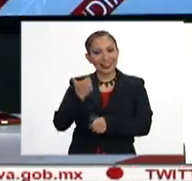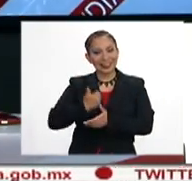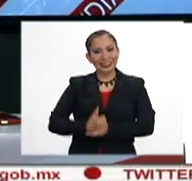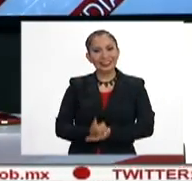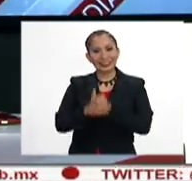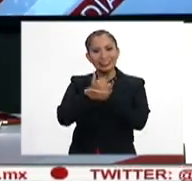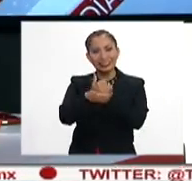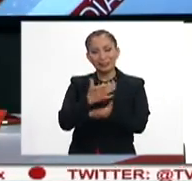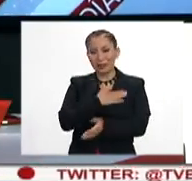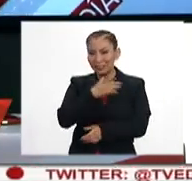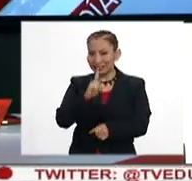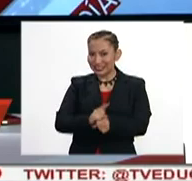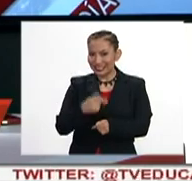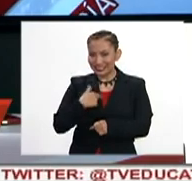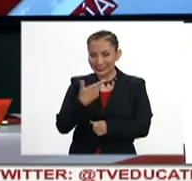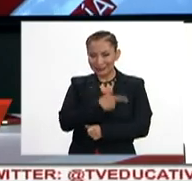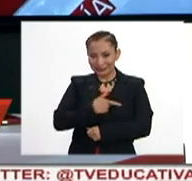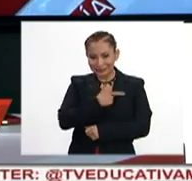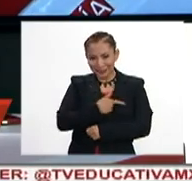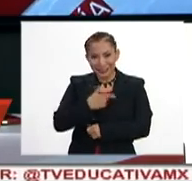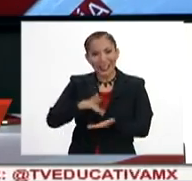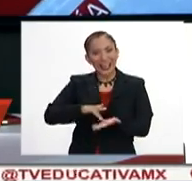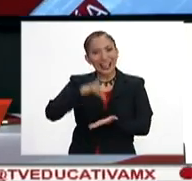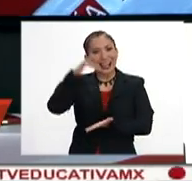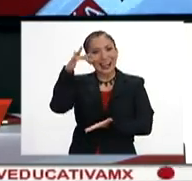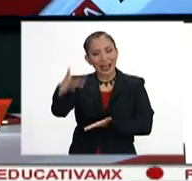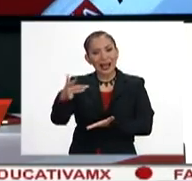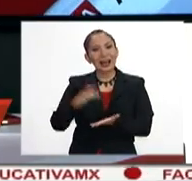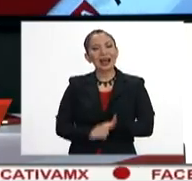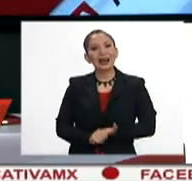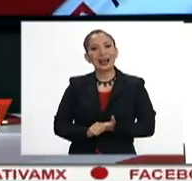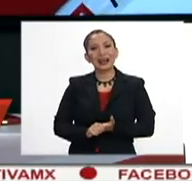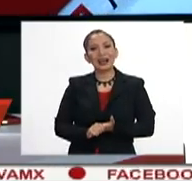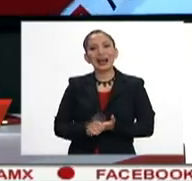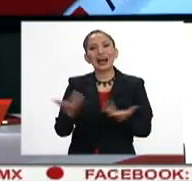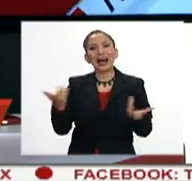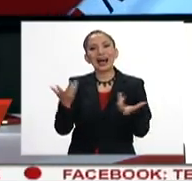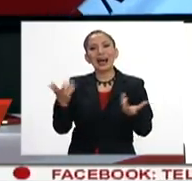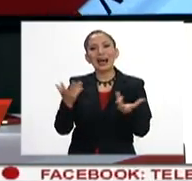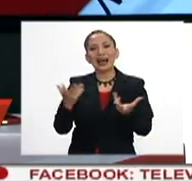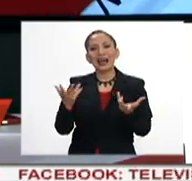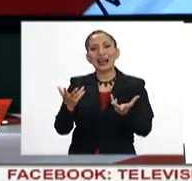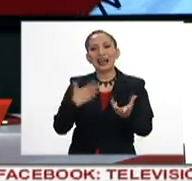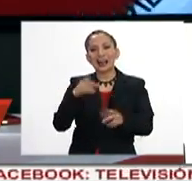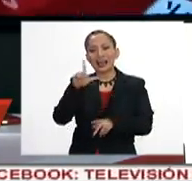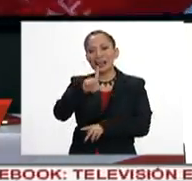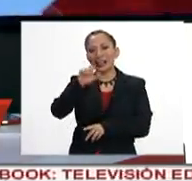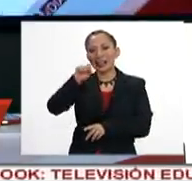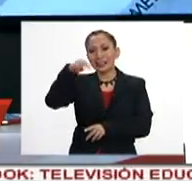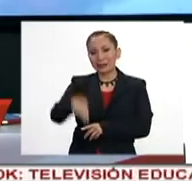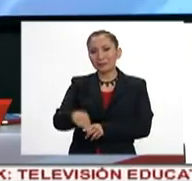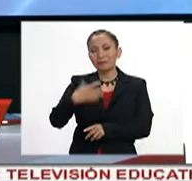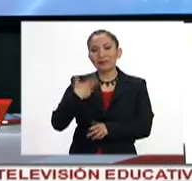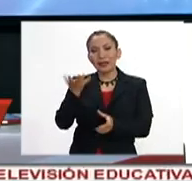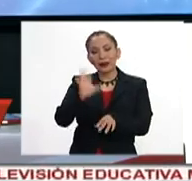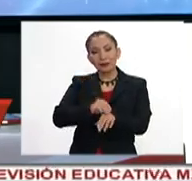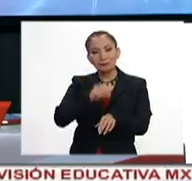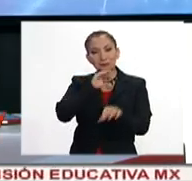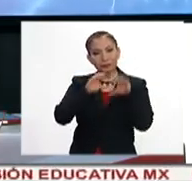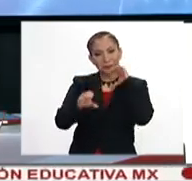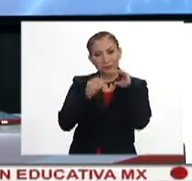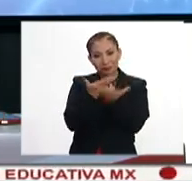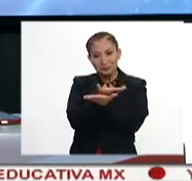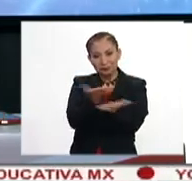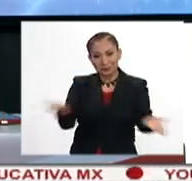Griselda Yebra. Griselda, muy buenos días, es un placer saludarte. Gracias por llevar a cabo la lengua de señas mexicana y permitirnos